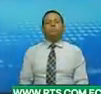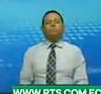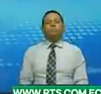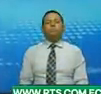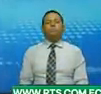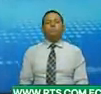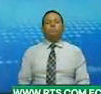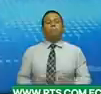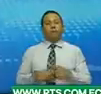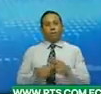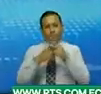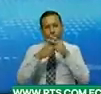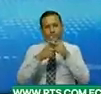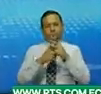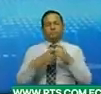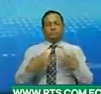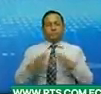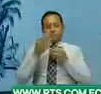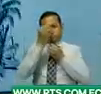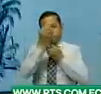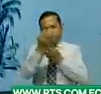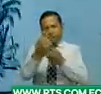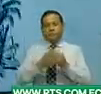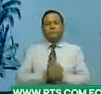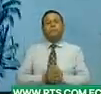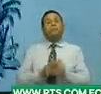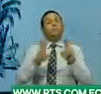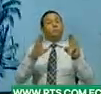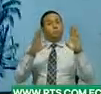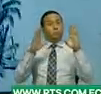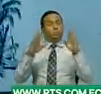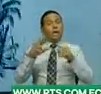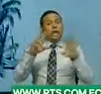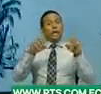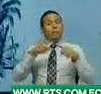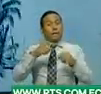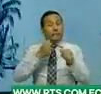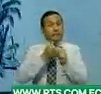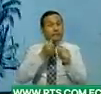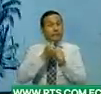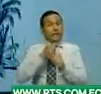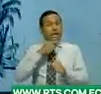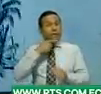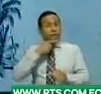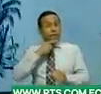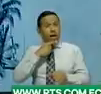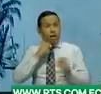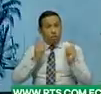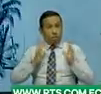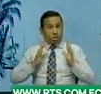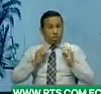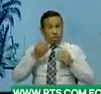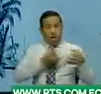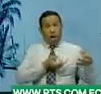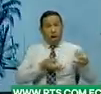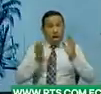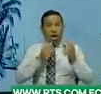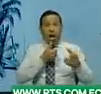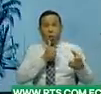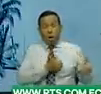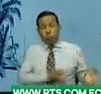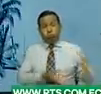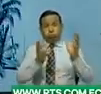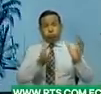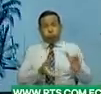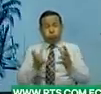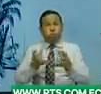Aquí iniciamos con el desarrollo de la información. Muy atentos porque el feriado de carnaval no se suspenderá. Sin embargo, el COE Nacional exhortó